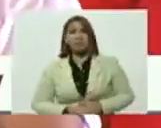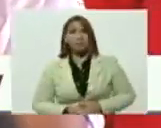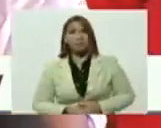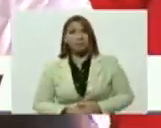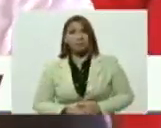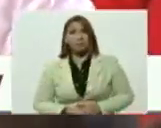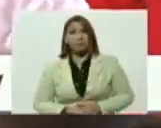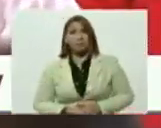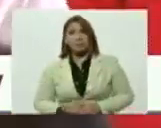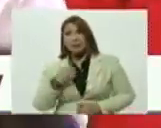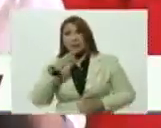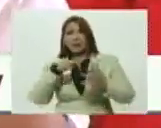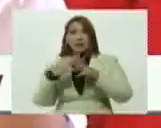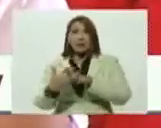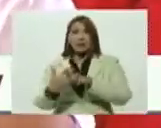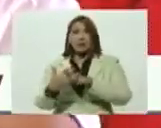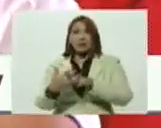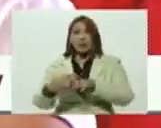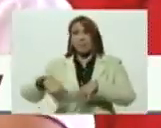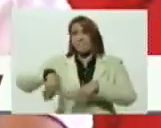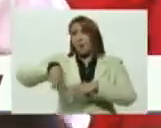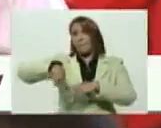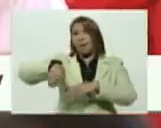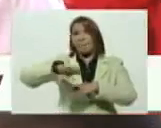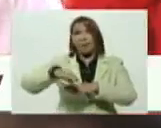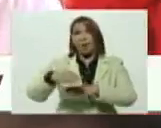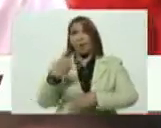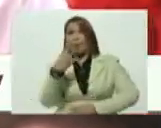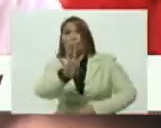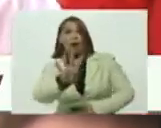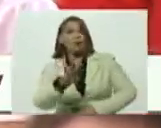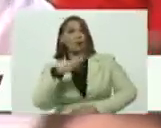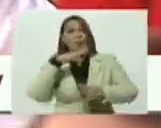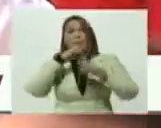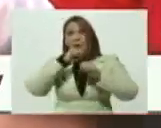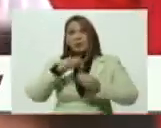Dijeran en mi barrio, tres patadas y cuatro mordiscos. Se acabó.